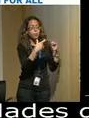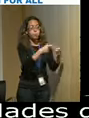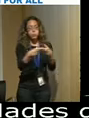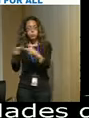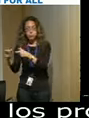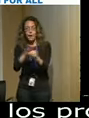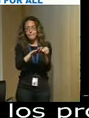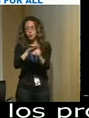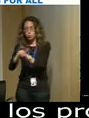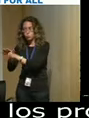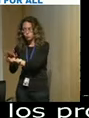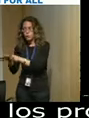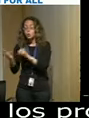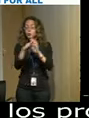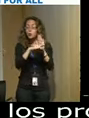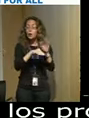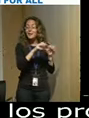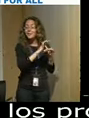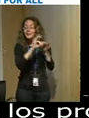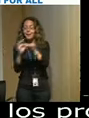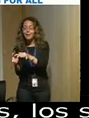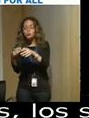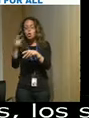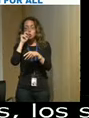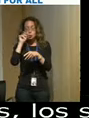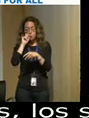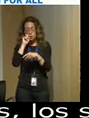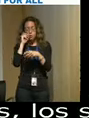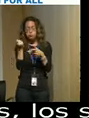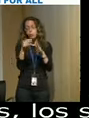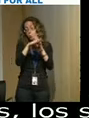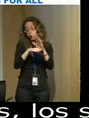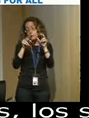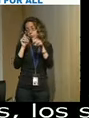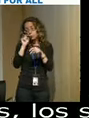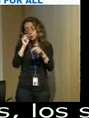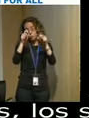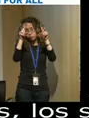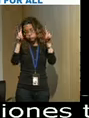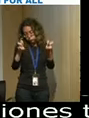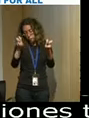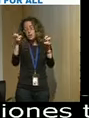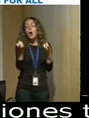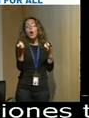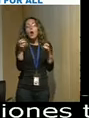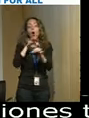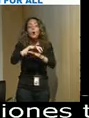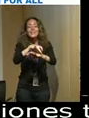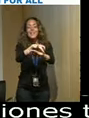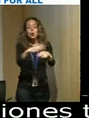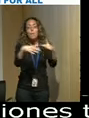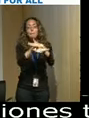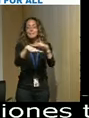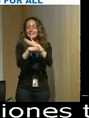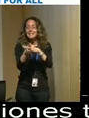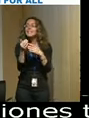tienen un tipo de programas que están ligados al turismo, programas turísticos. La orientación mixta se refiere a que cuando tú les preguntas